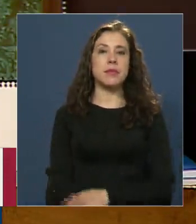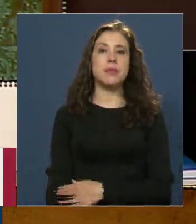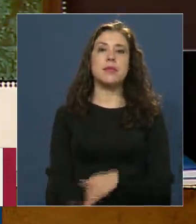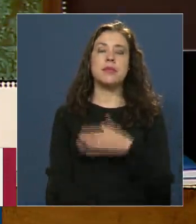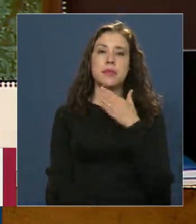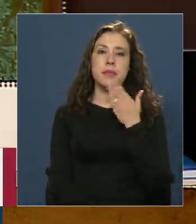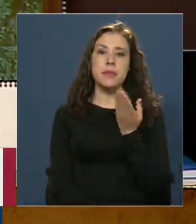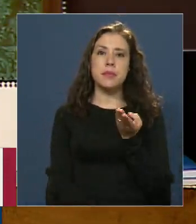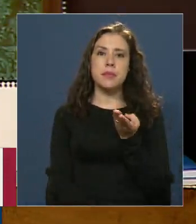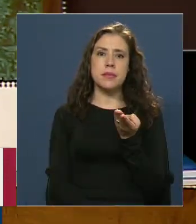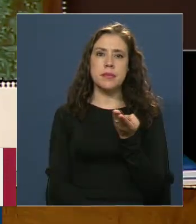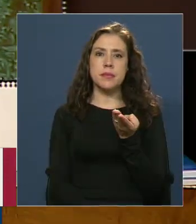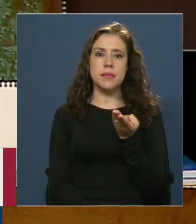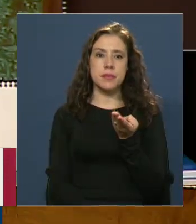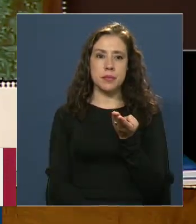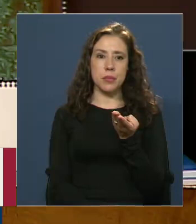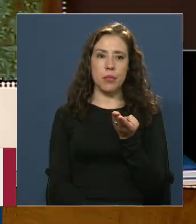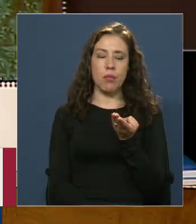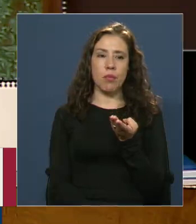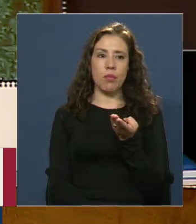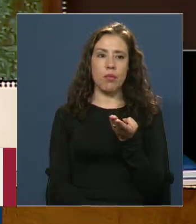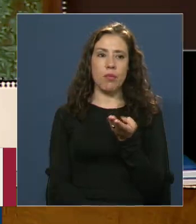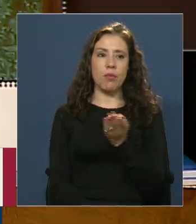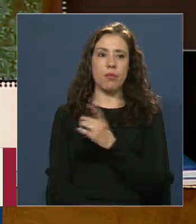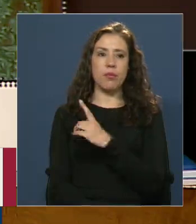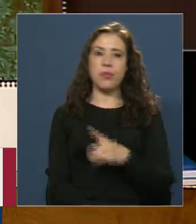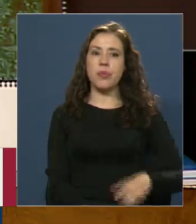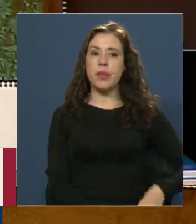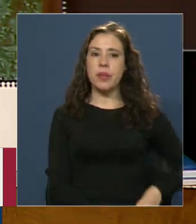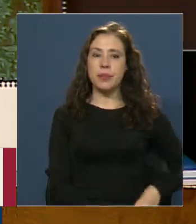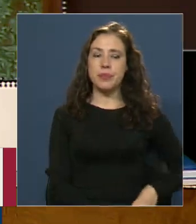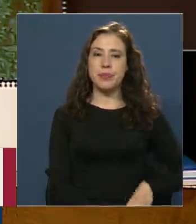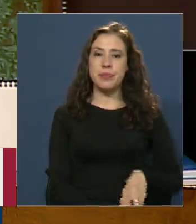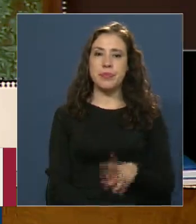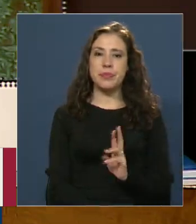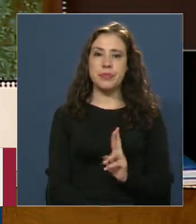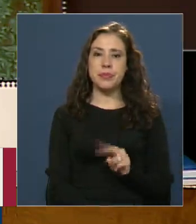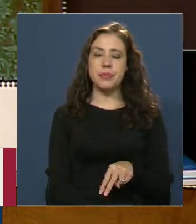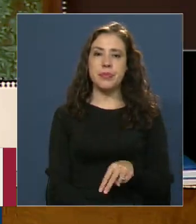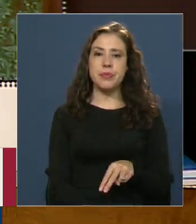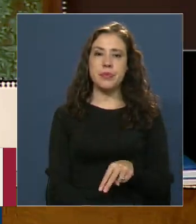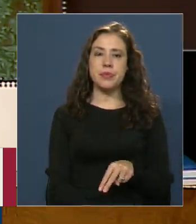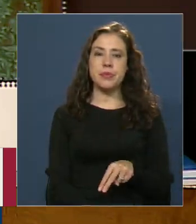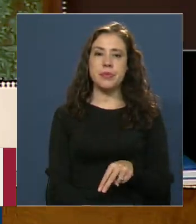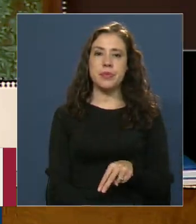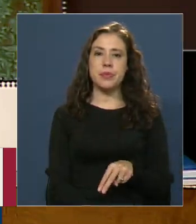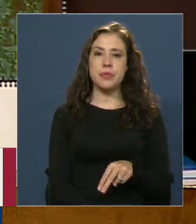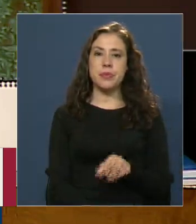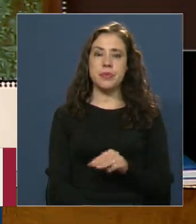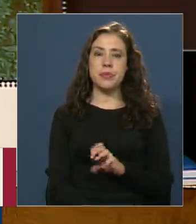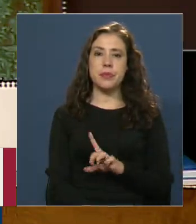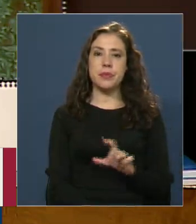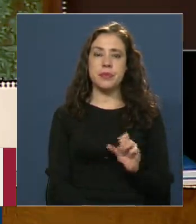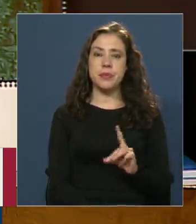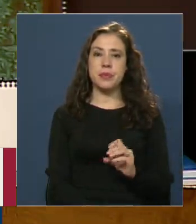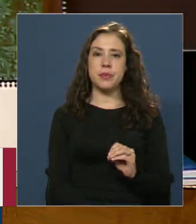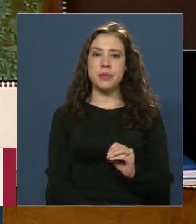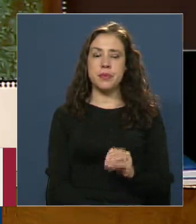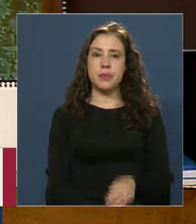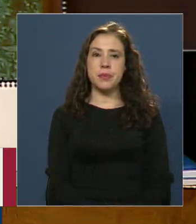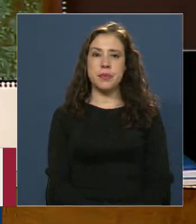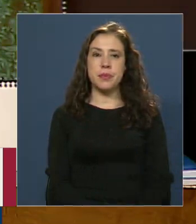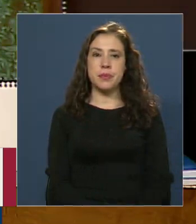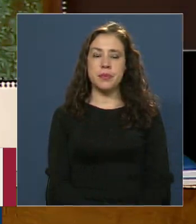la palabra al integrante y diputado de Renovación Nacional, don Miguel Mellado Suazo. Tiene usted la palabra,